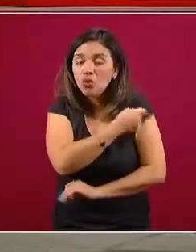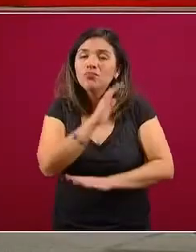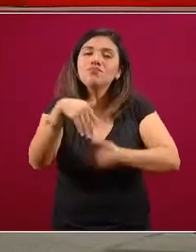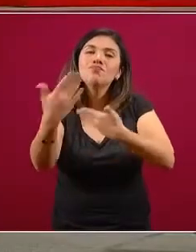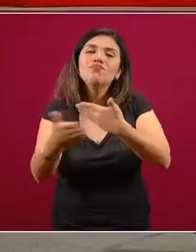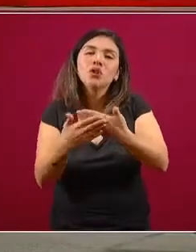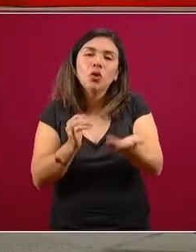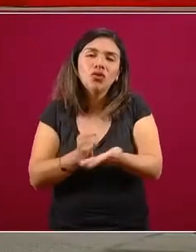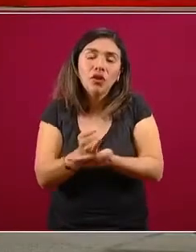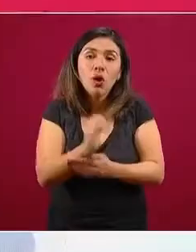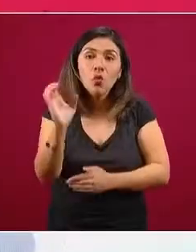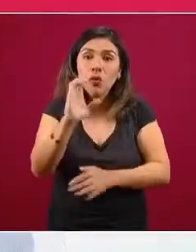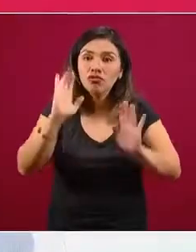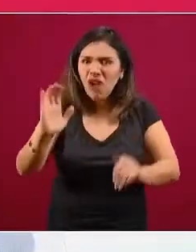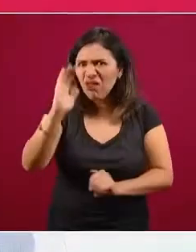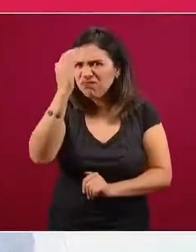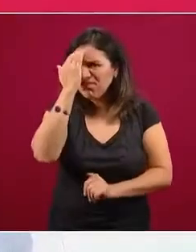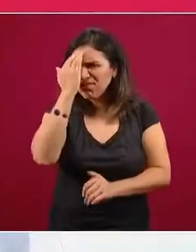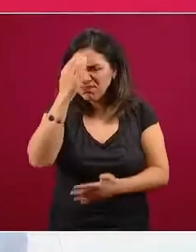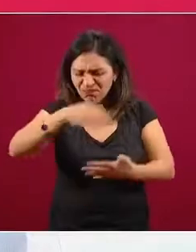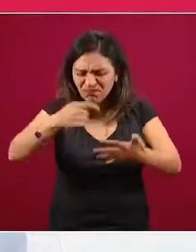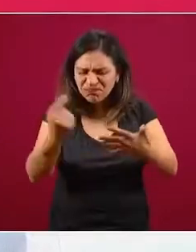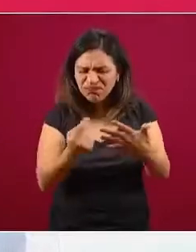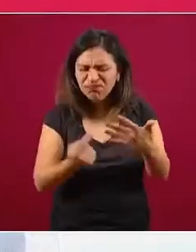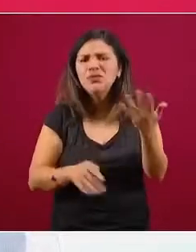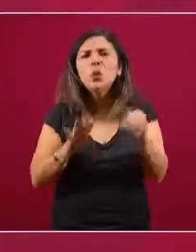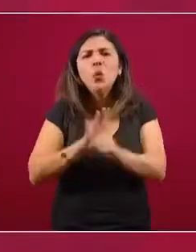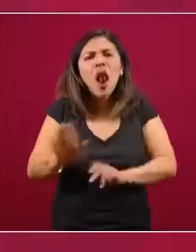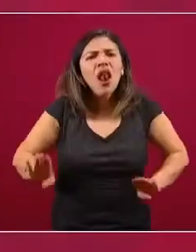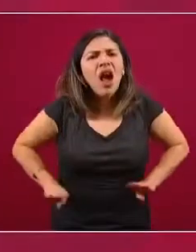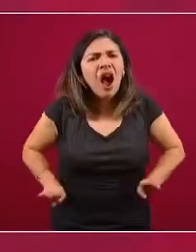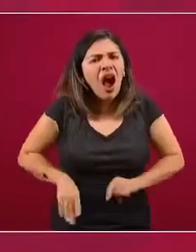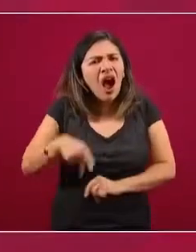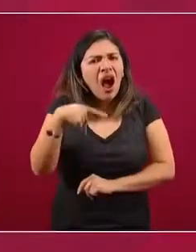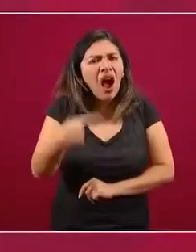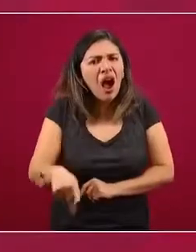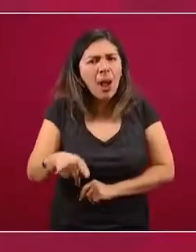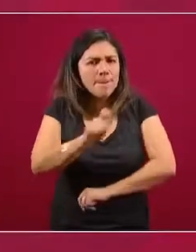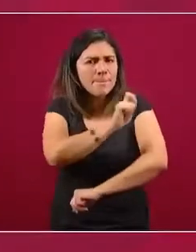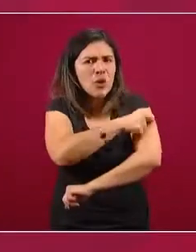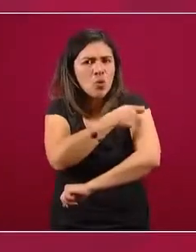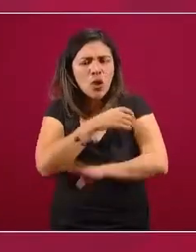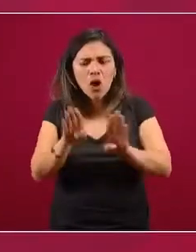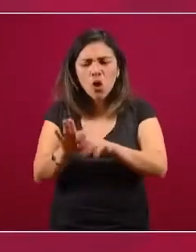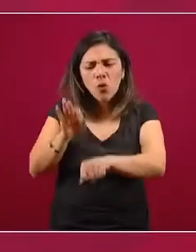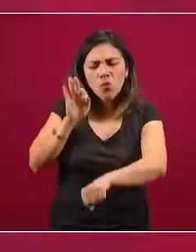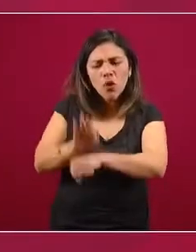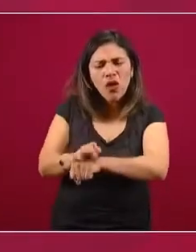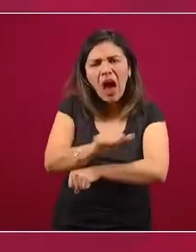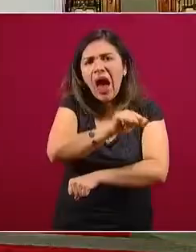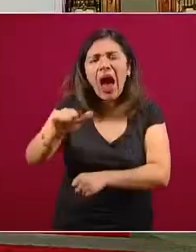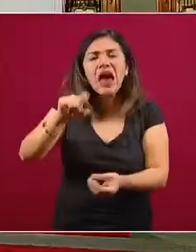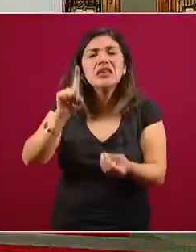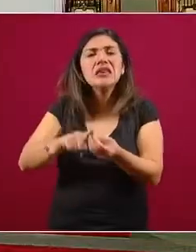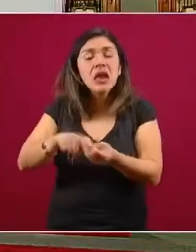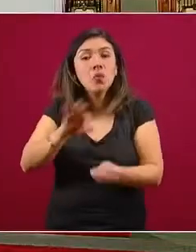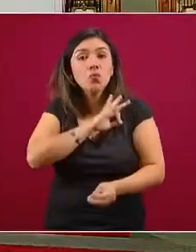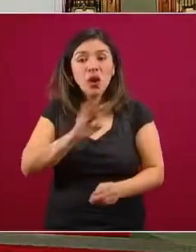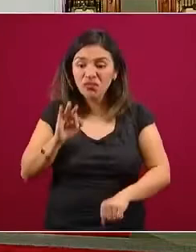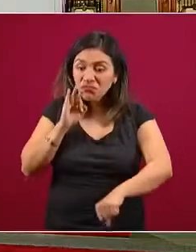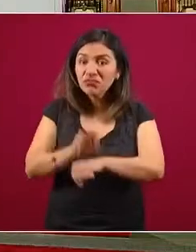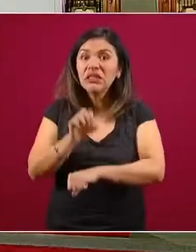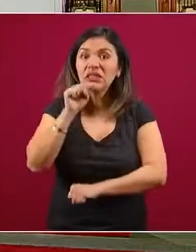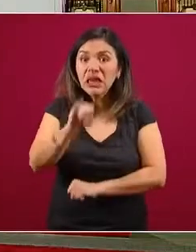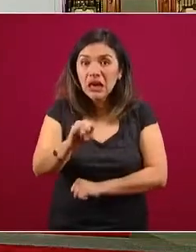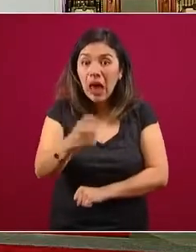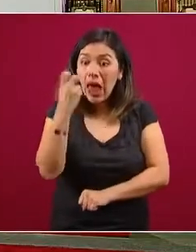definirá cuando tengamos conocimiento de las características de la protección que pudiera brindar esta